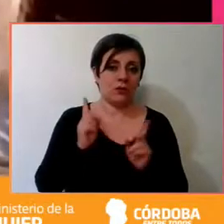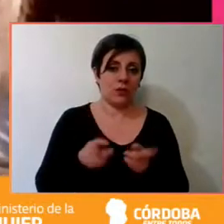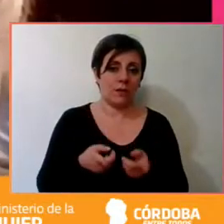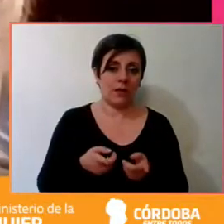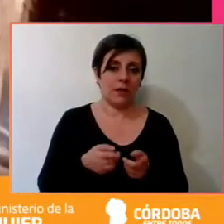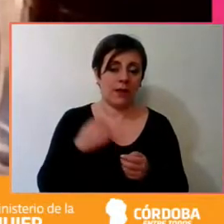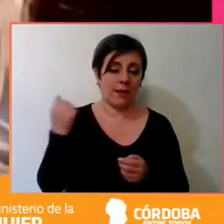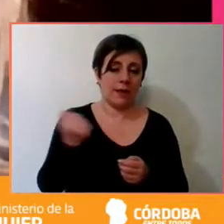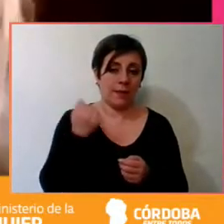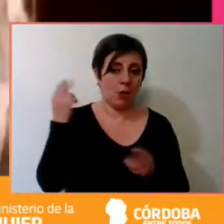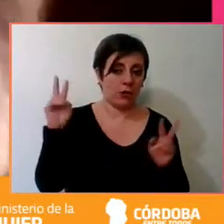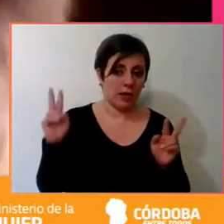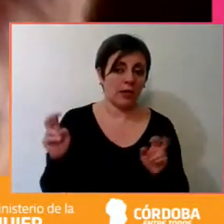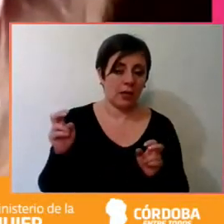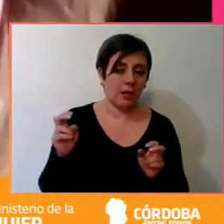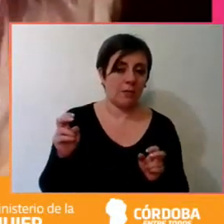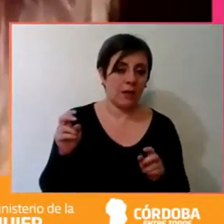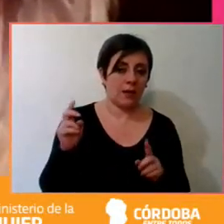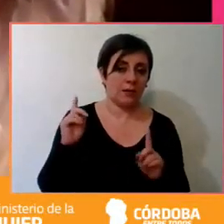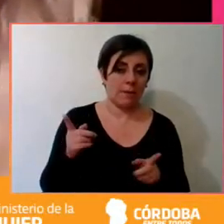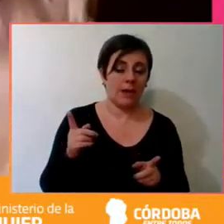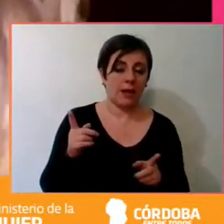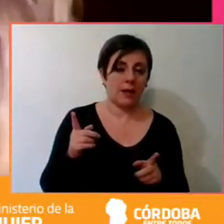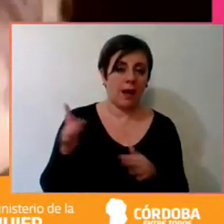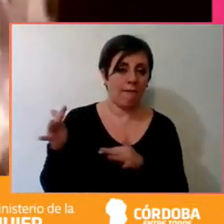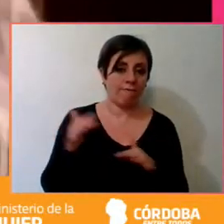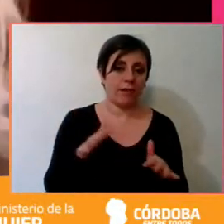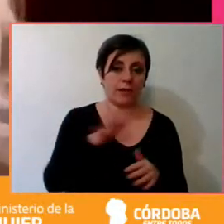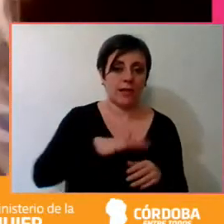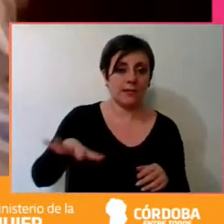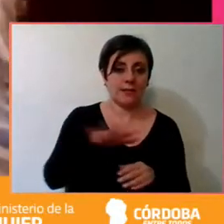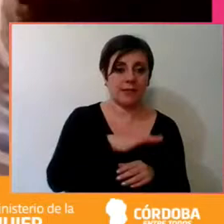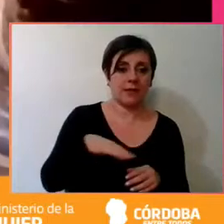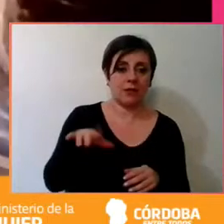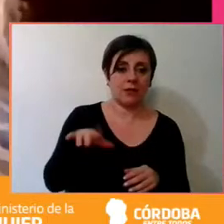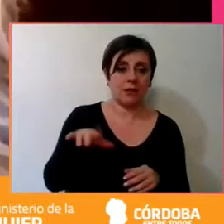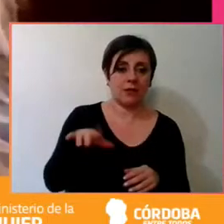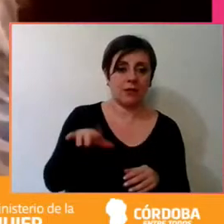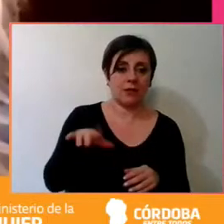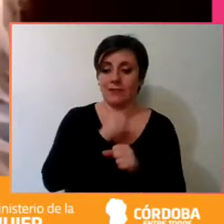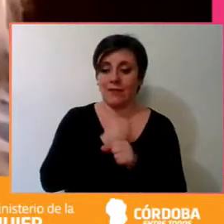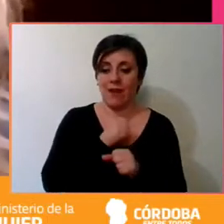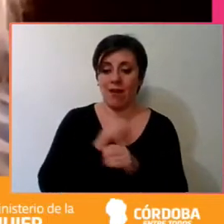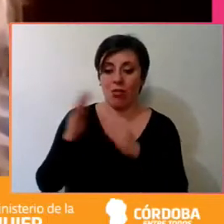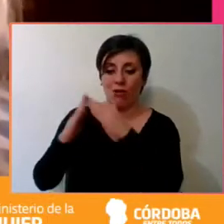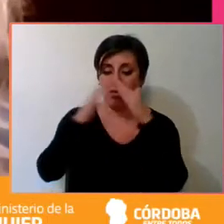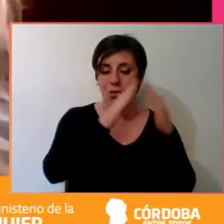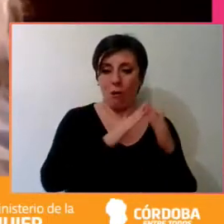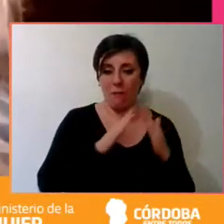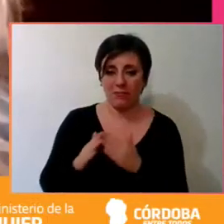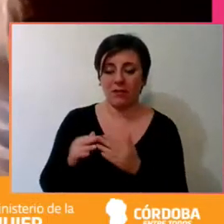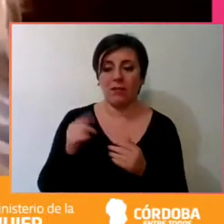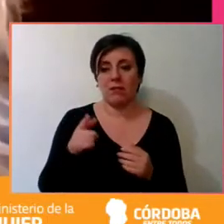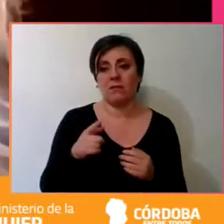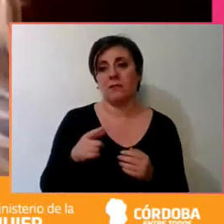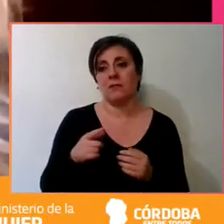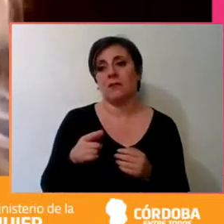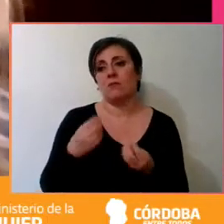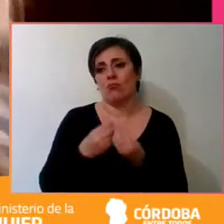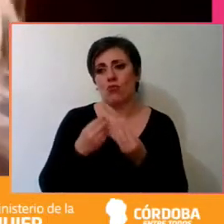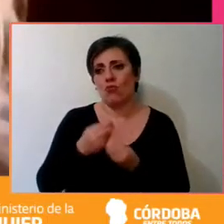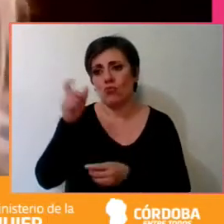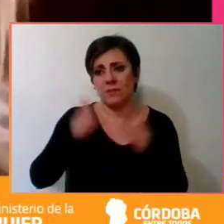tema importante que además ha afectado a este sector de las trabajadoras domésticas. Más de 18 millones de mujeres que hacían trabajo